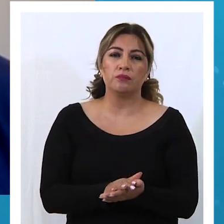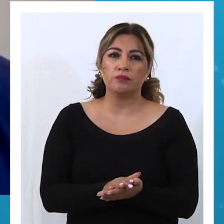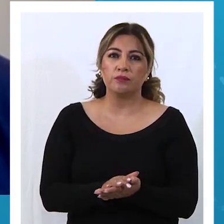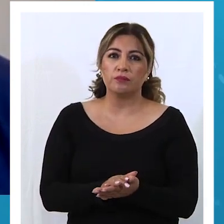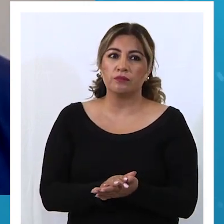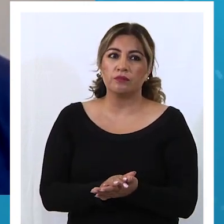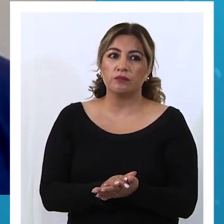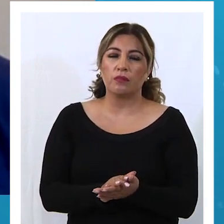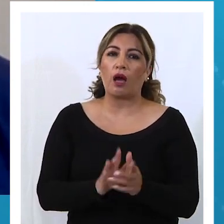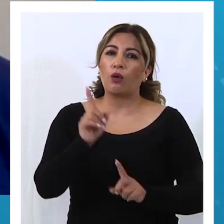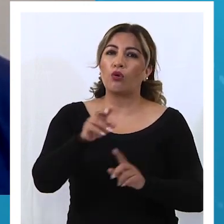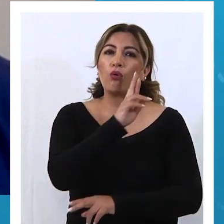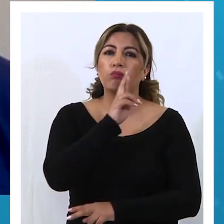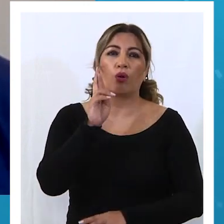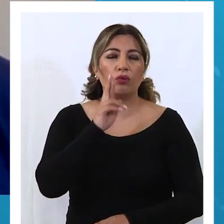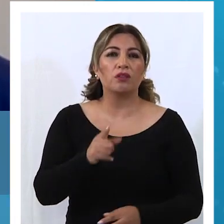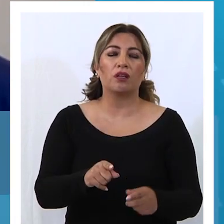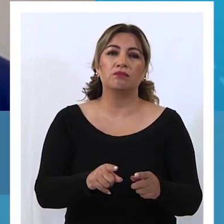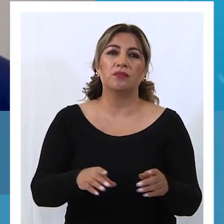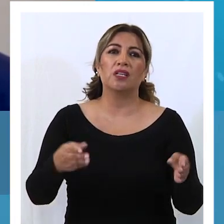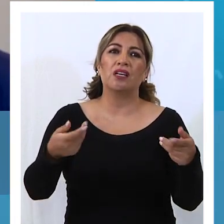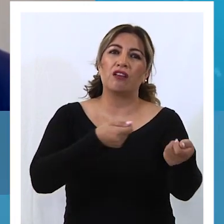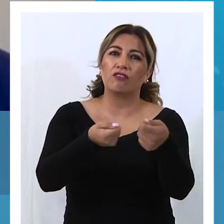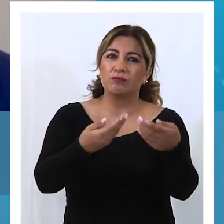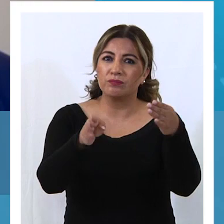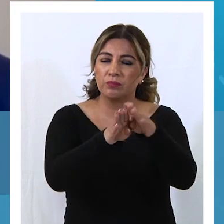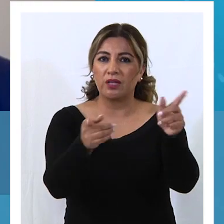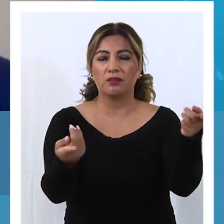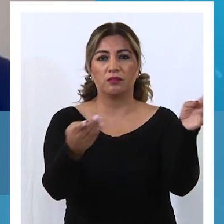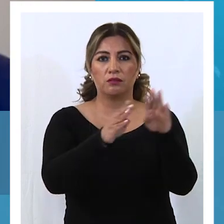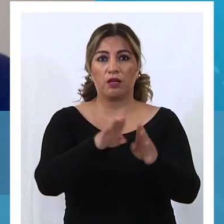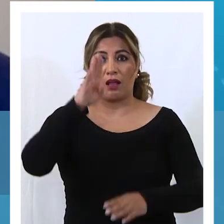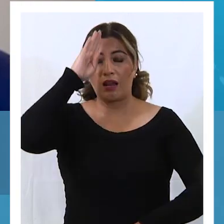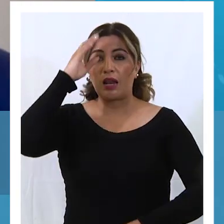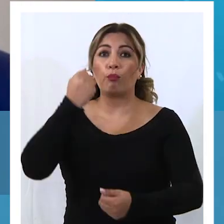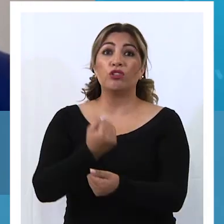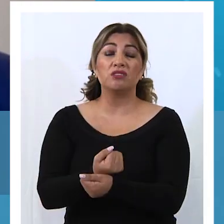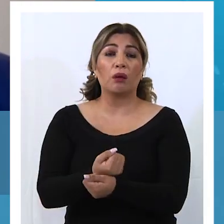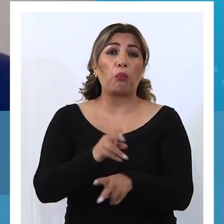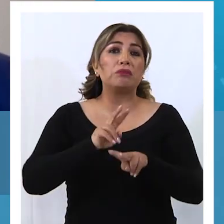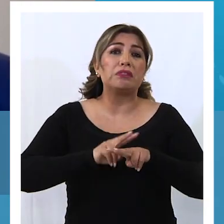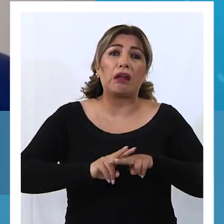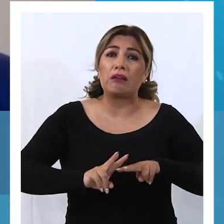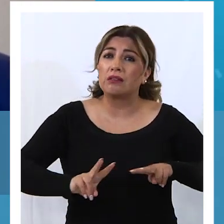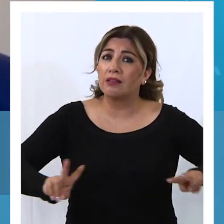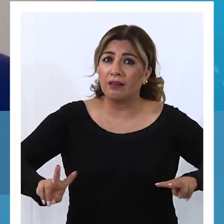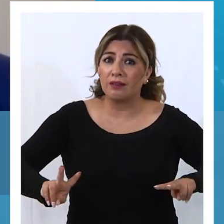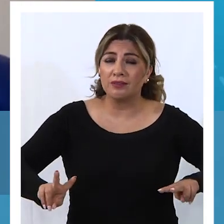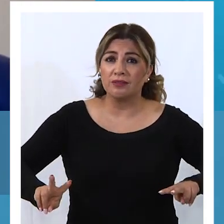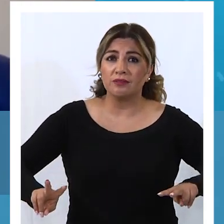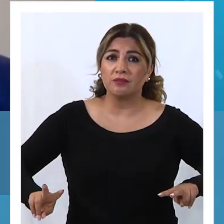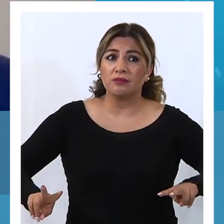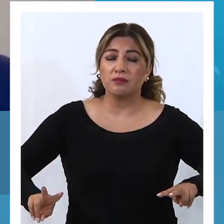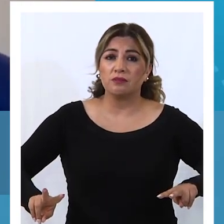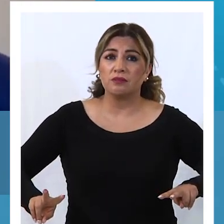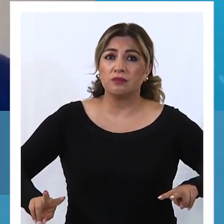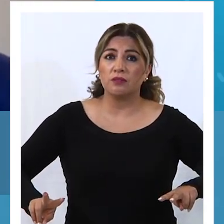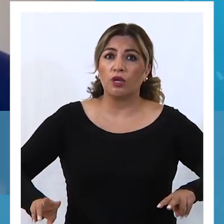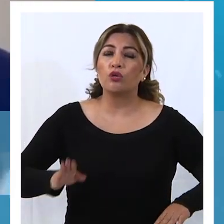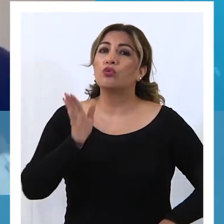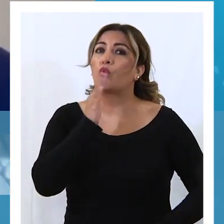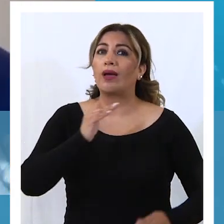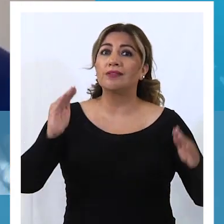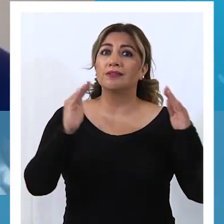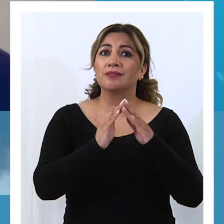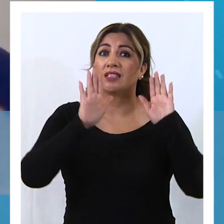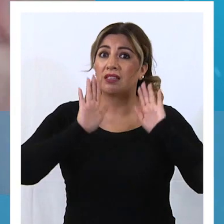con la clausura de locales comerciales, pero la policía es muy relajada, la policía no, a uno no lo trata mal, no hay toque de queda,